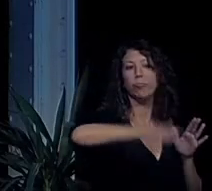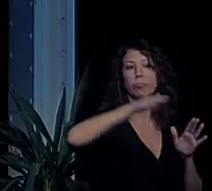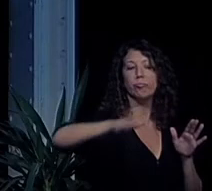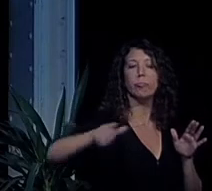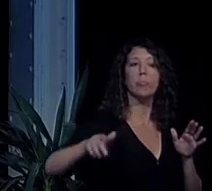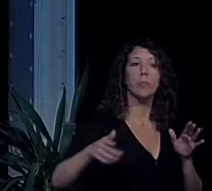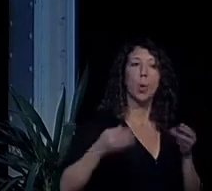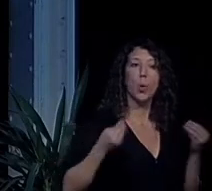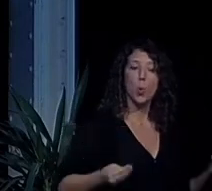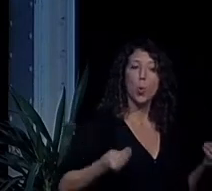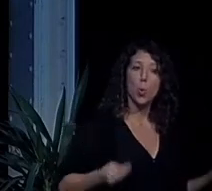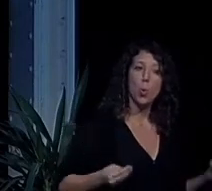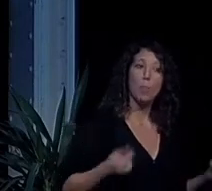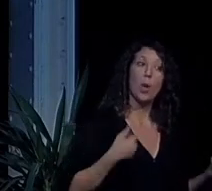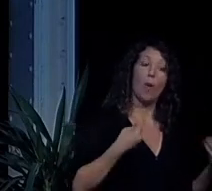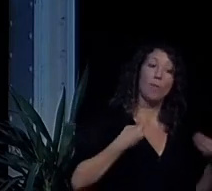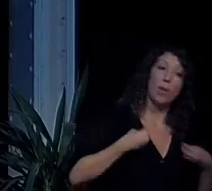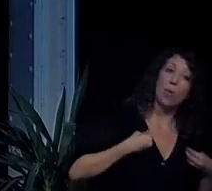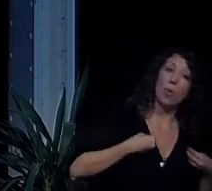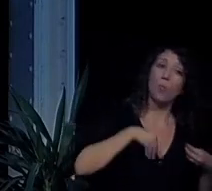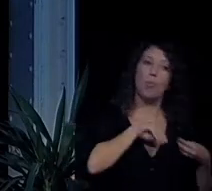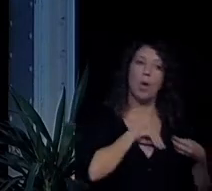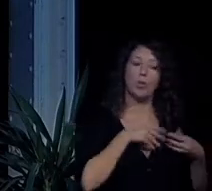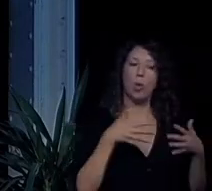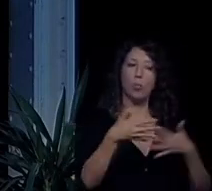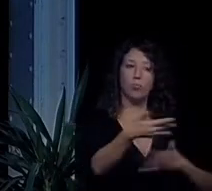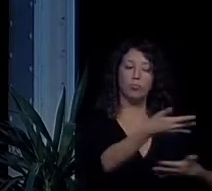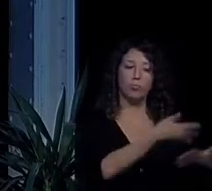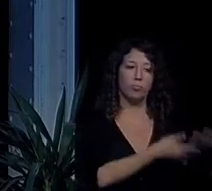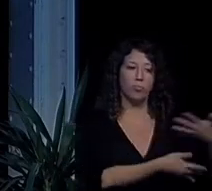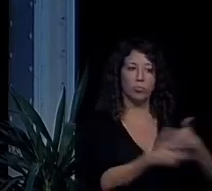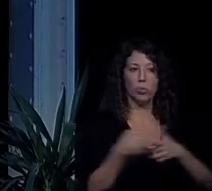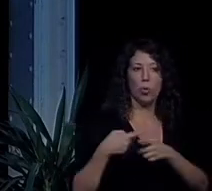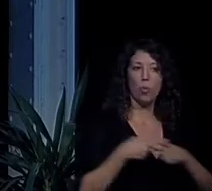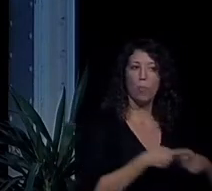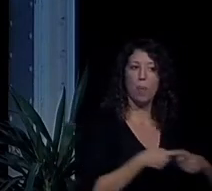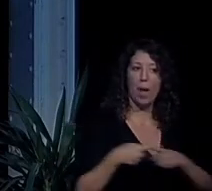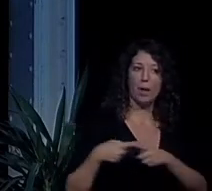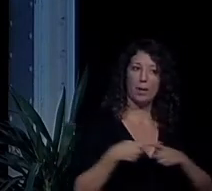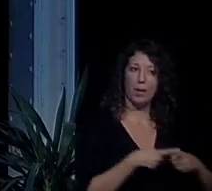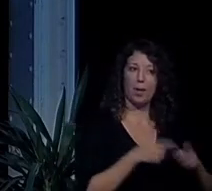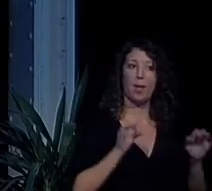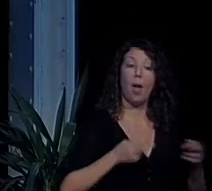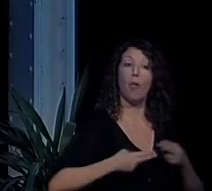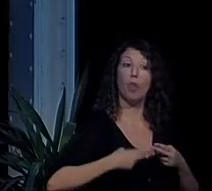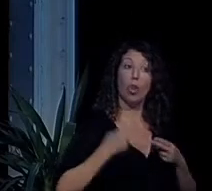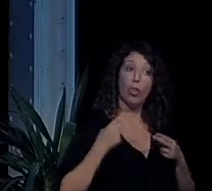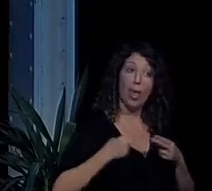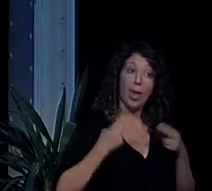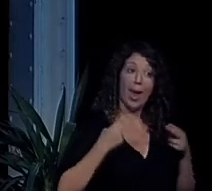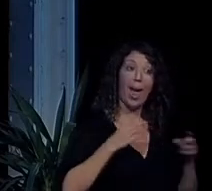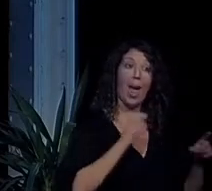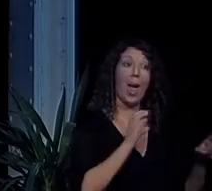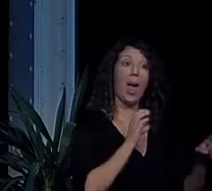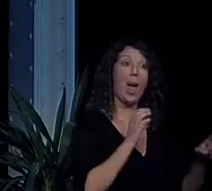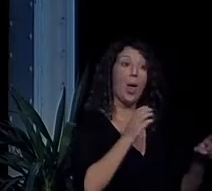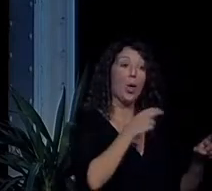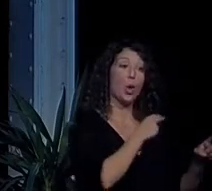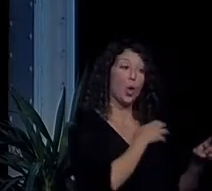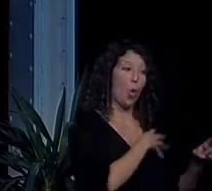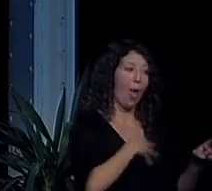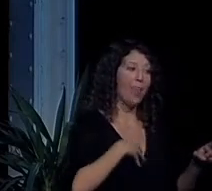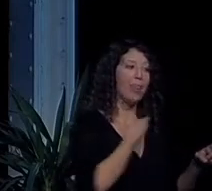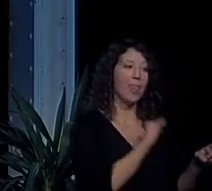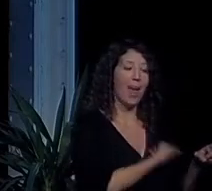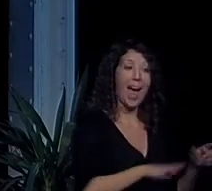compartía espacio, los vivos con los muertos, ¿no? Es prácticamente imposible, desde que cruzas la frontera en Croacia, vas por el